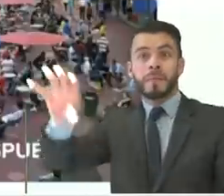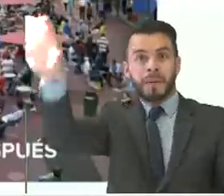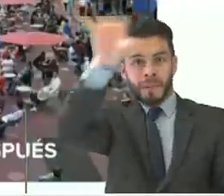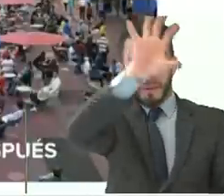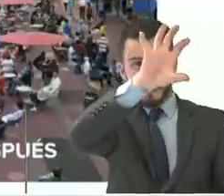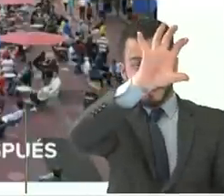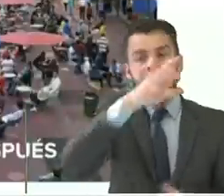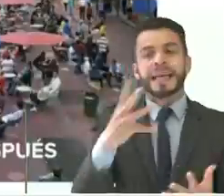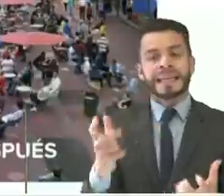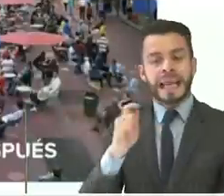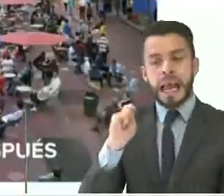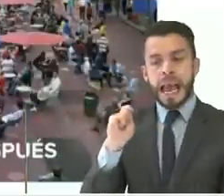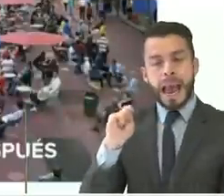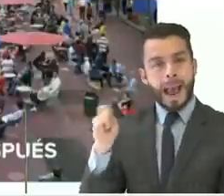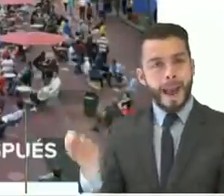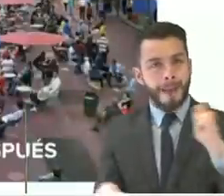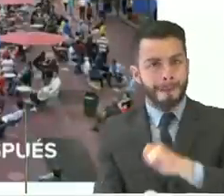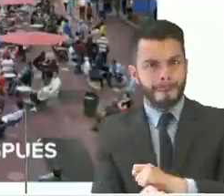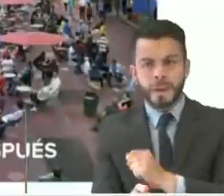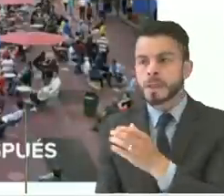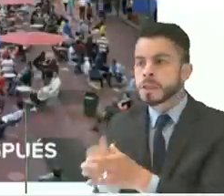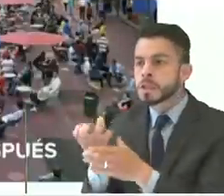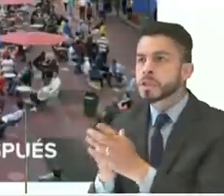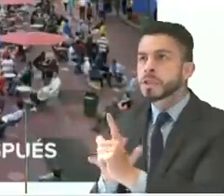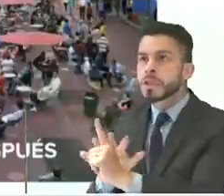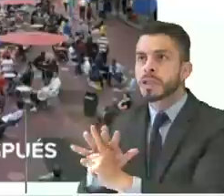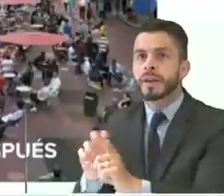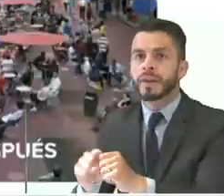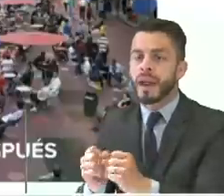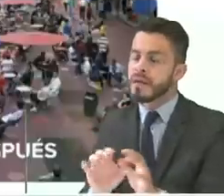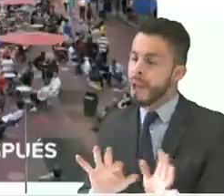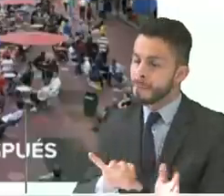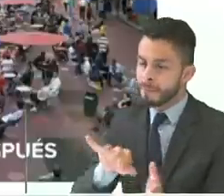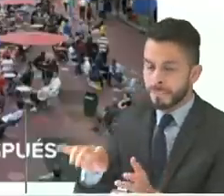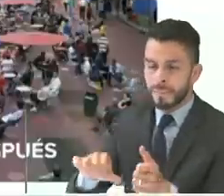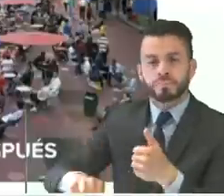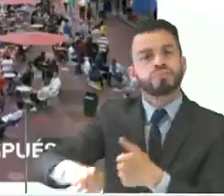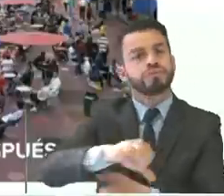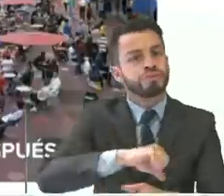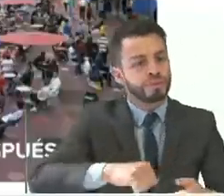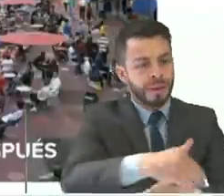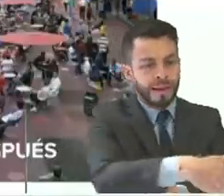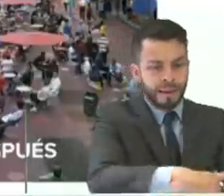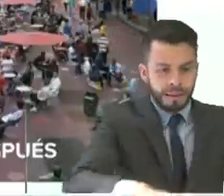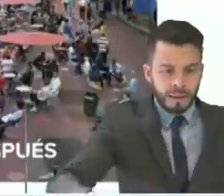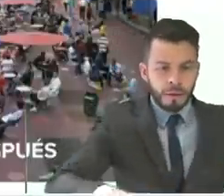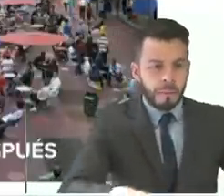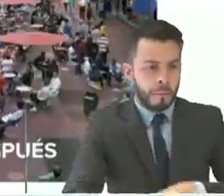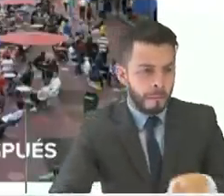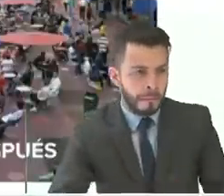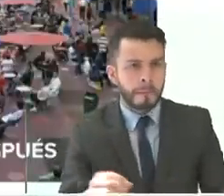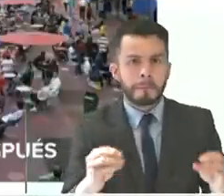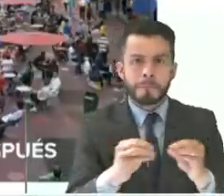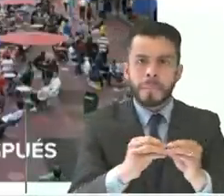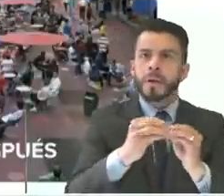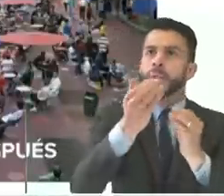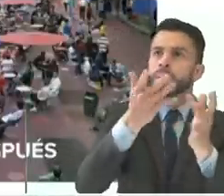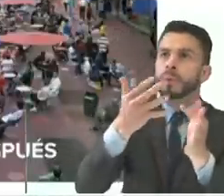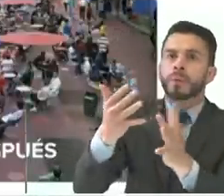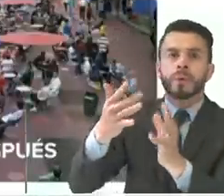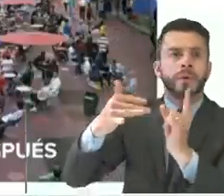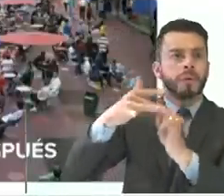sostenible, y para eso están repensando el rol de las calles y cómo mejorar la calidad de las